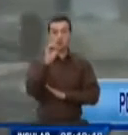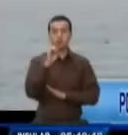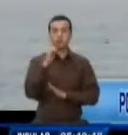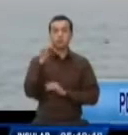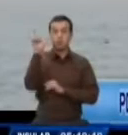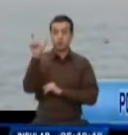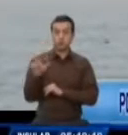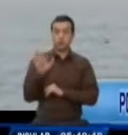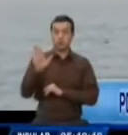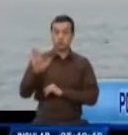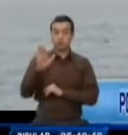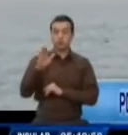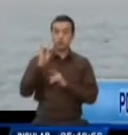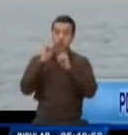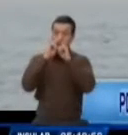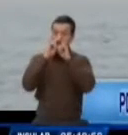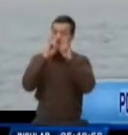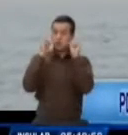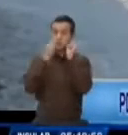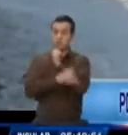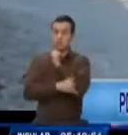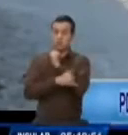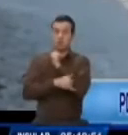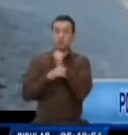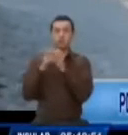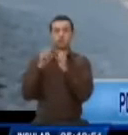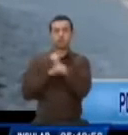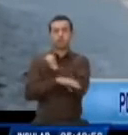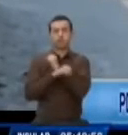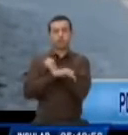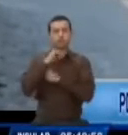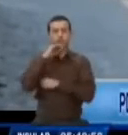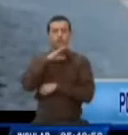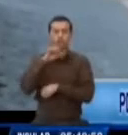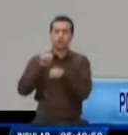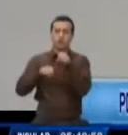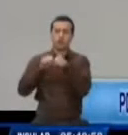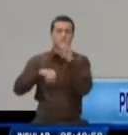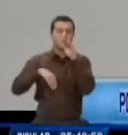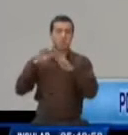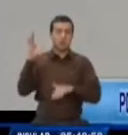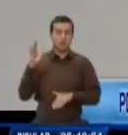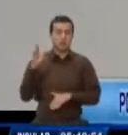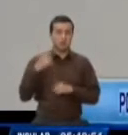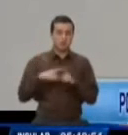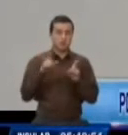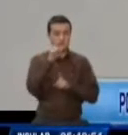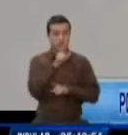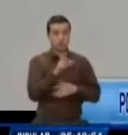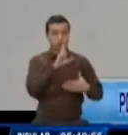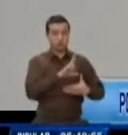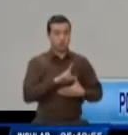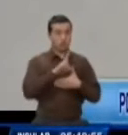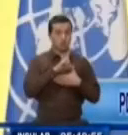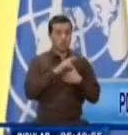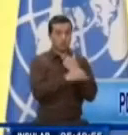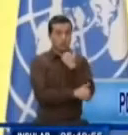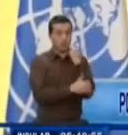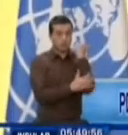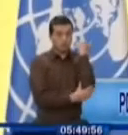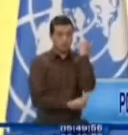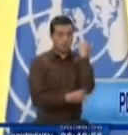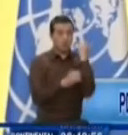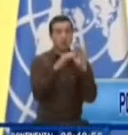rico genera 38 veces más CO2, contaminante para el ambiente, que un habitante de un país pobre.